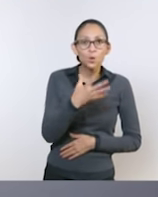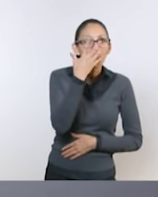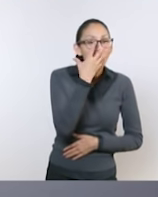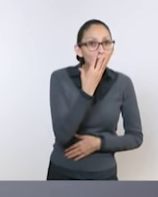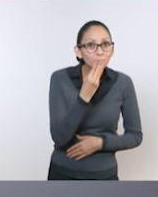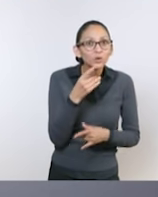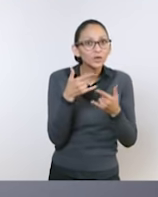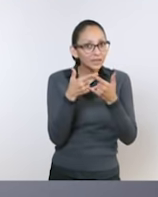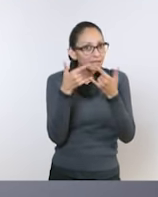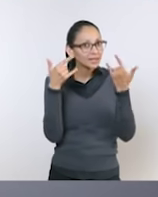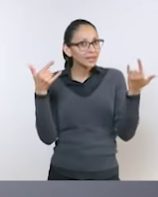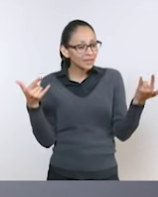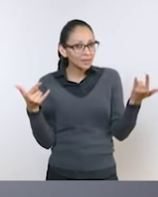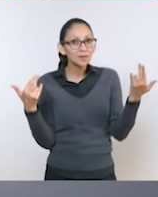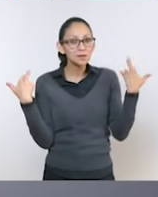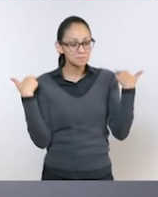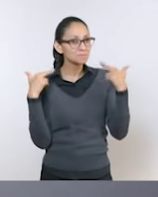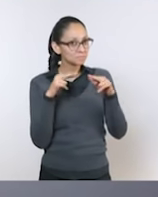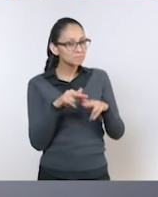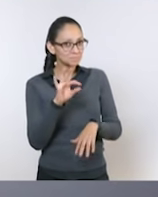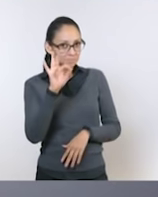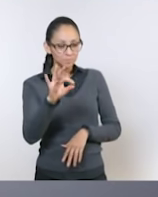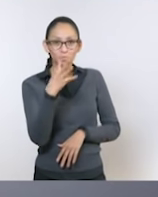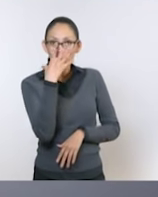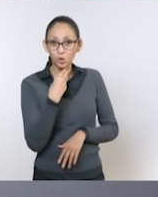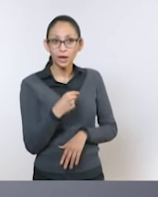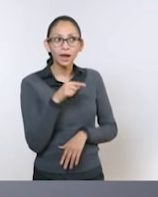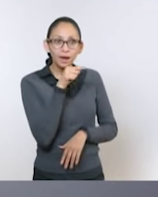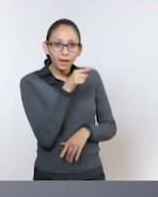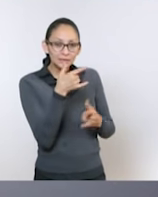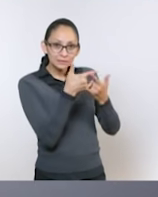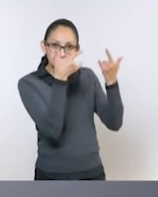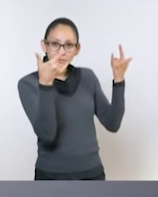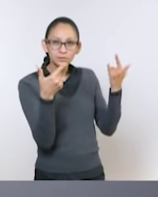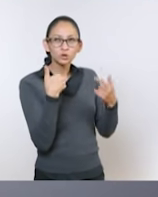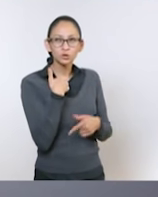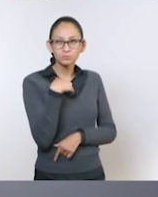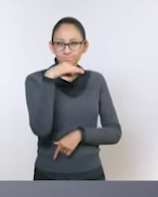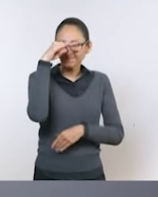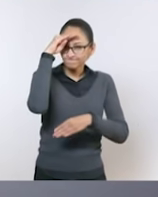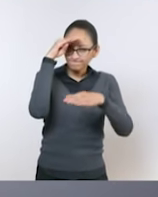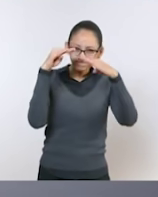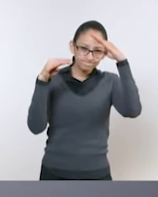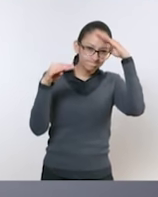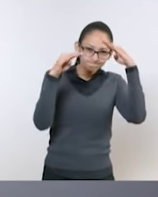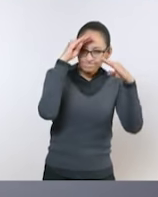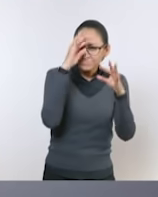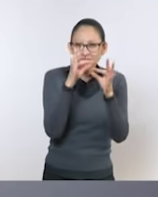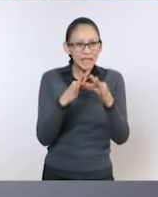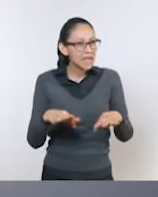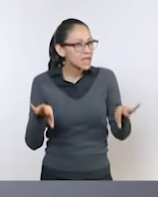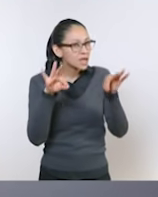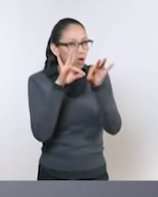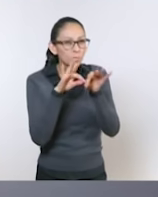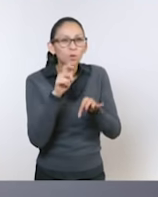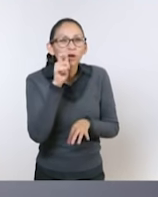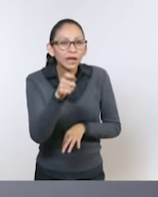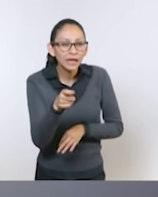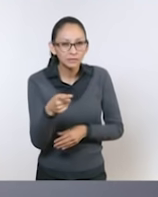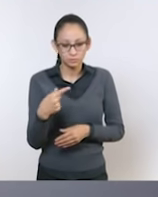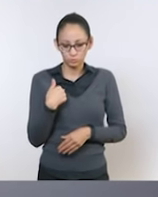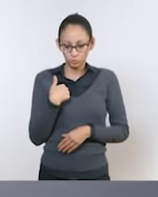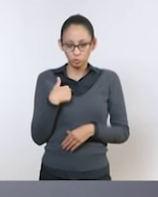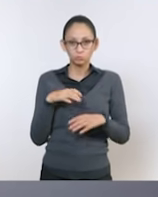enfermos. ¡Wow! ¡Qué bonita historia! Maestra, creo que estos cuentos nos han hecho reflexionar mucho sobre